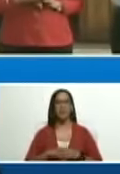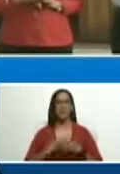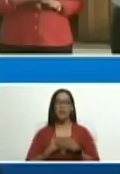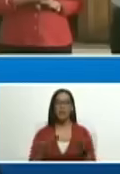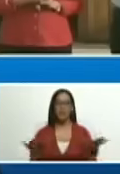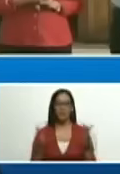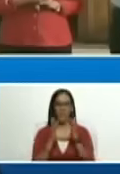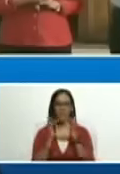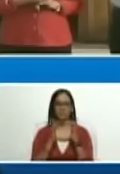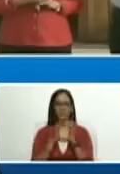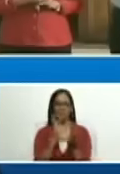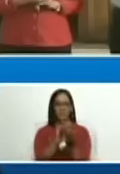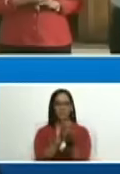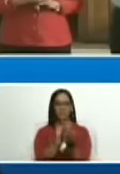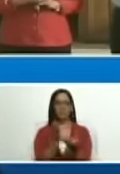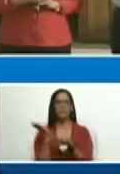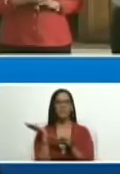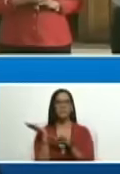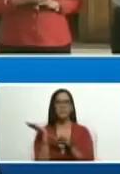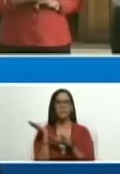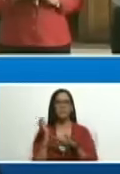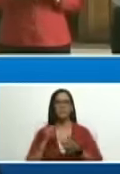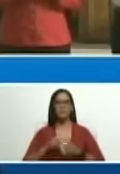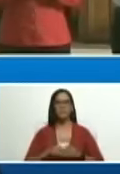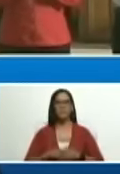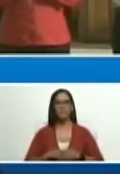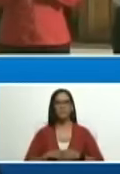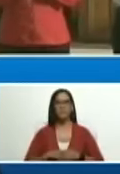el pase allá, Margarita, adelante.